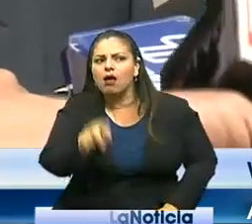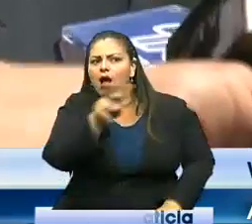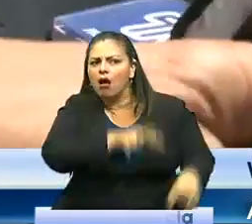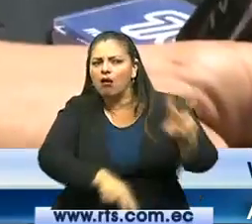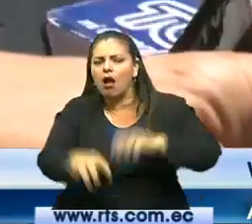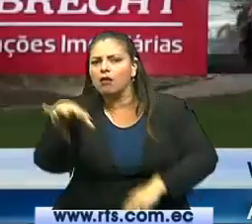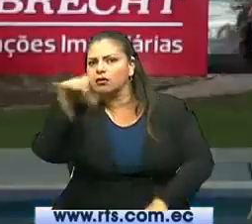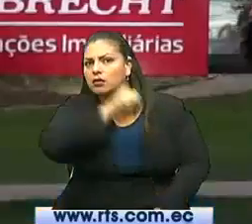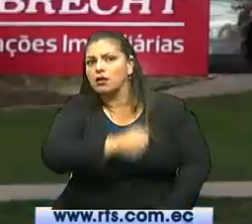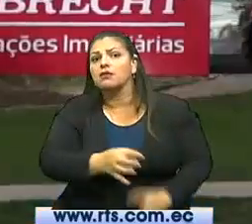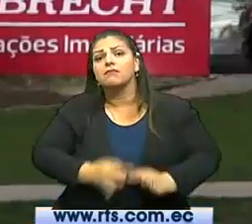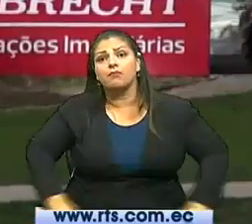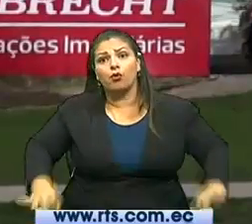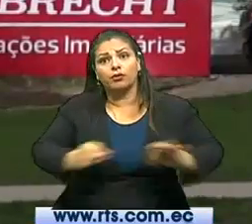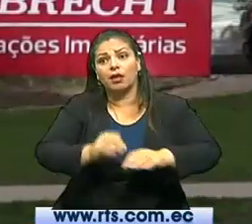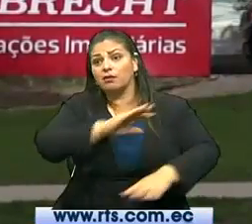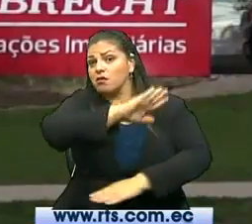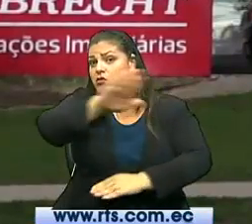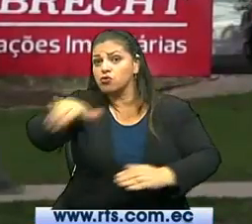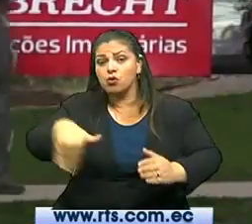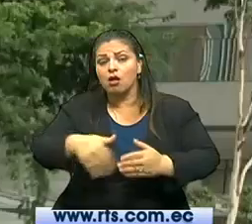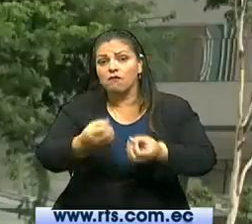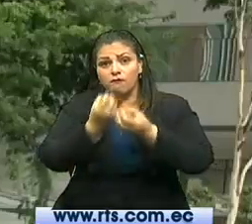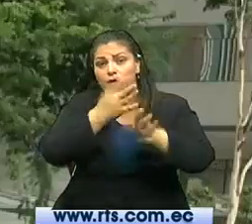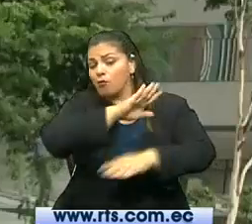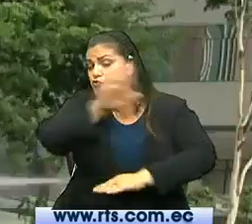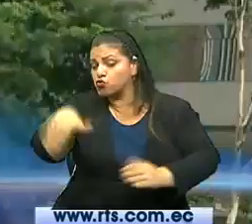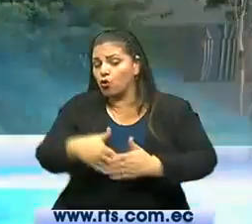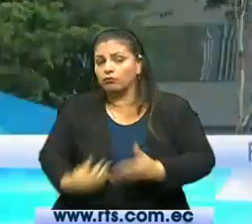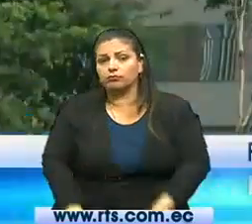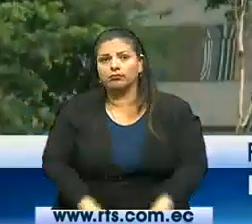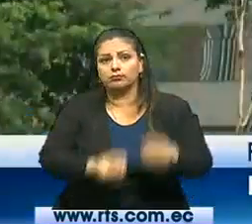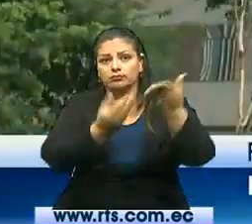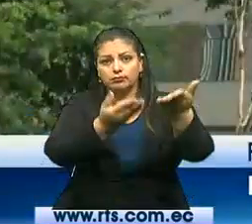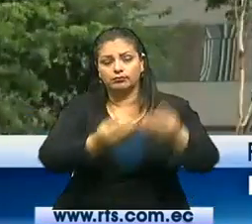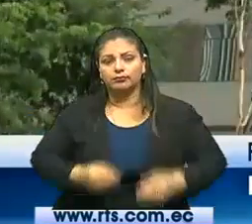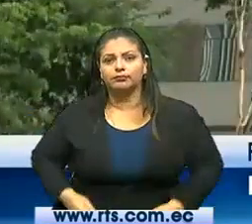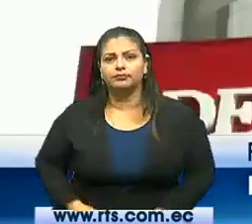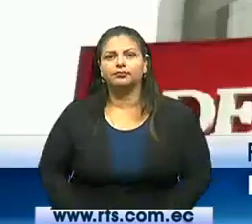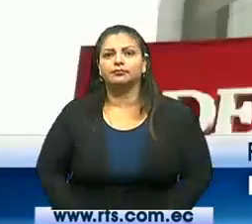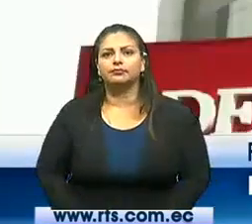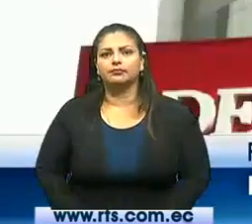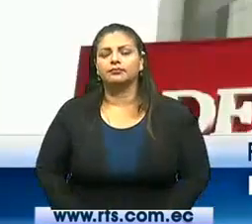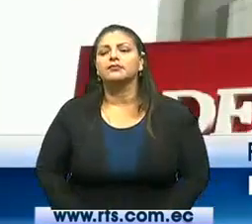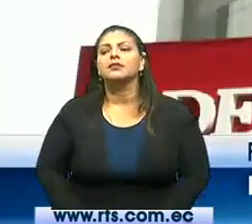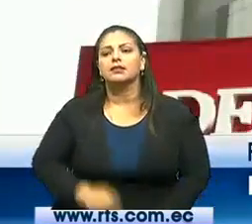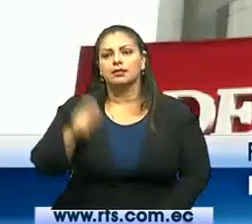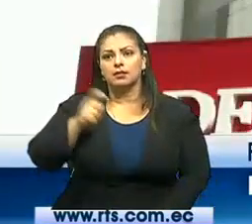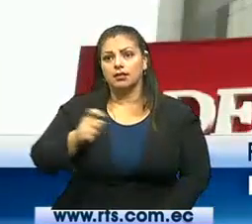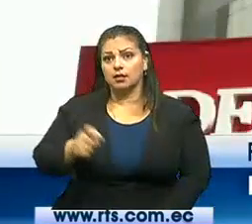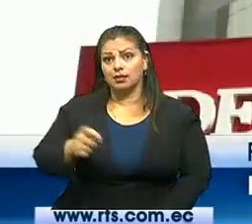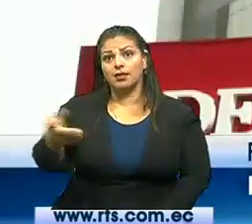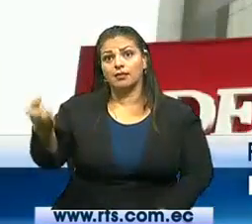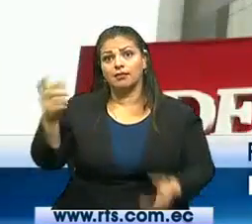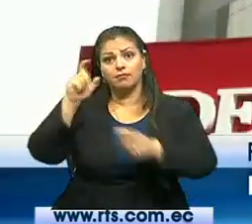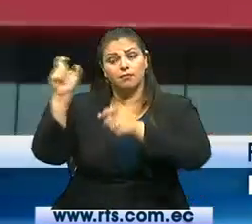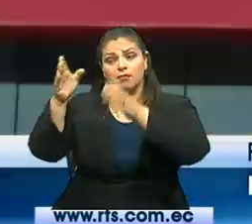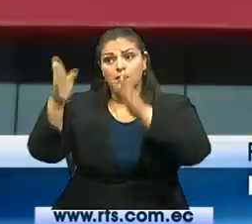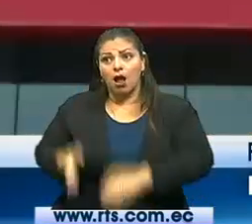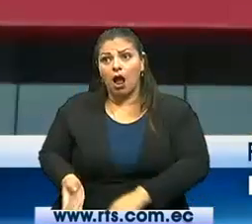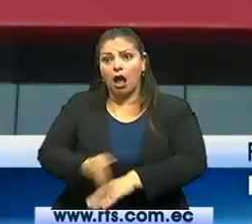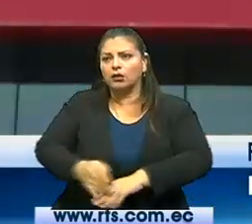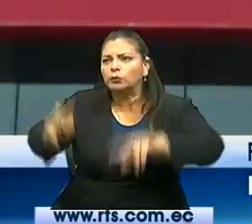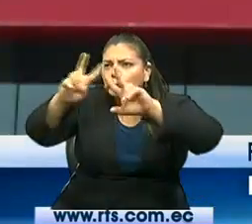toda la información. El compromiso contempla además poder entregar la información que se indaga en un pendrive que fue entregado por un delator de la